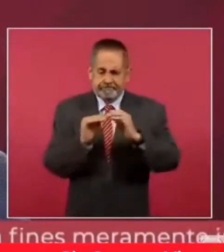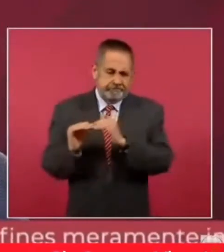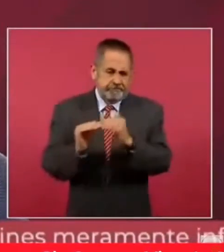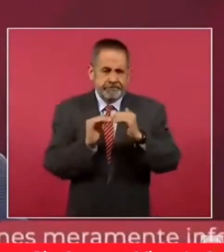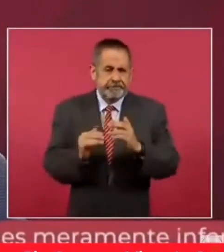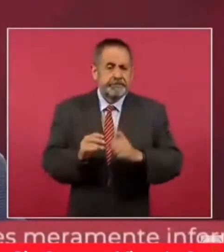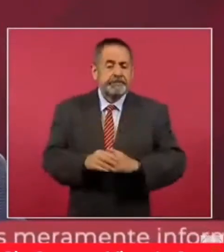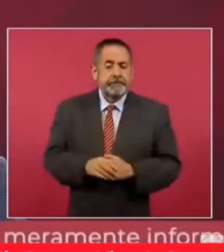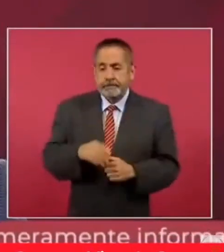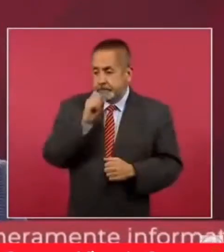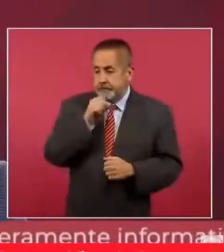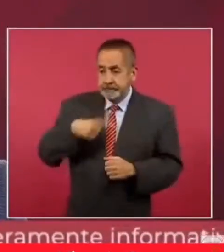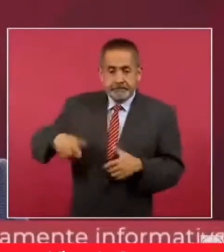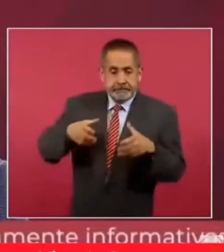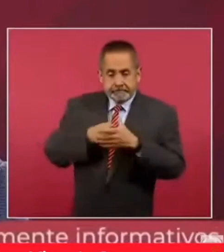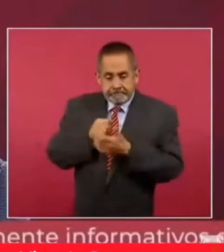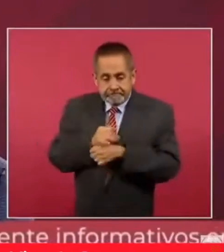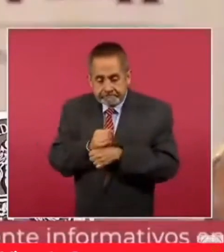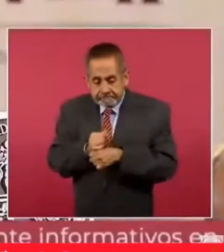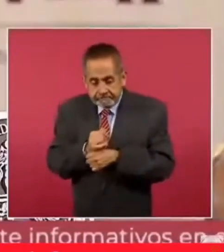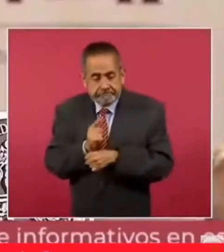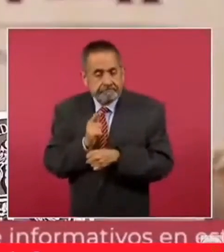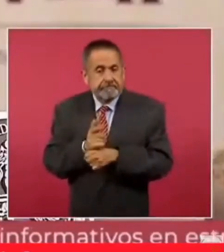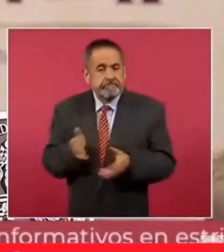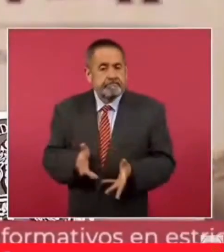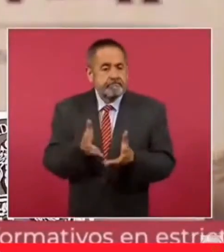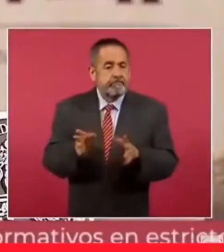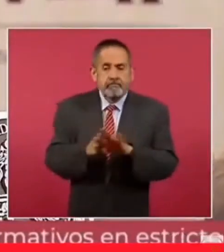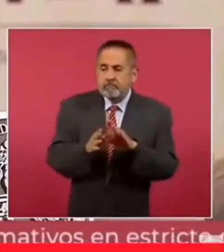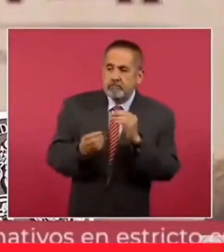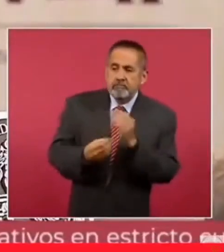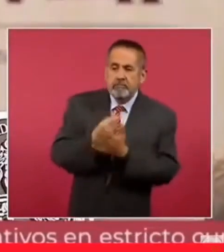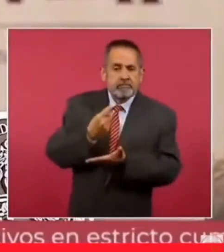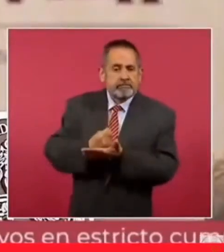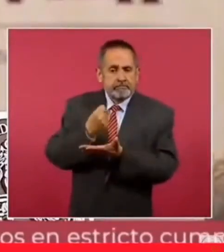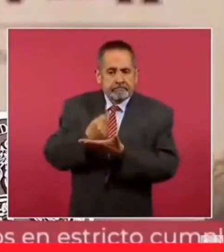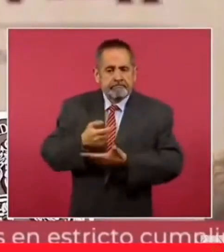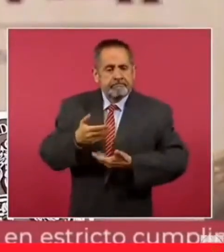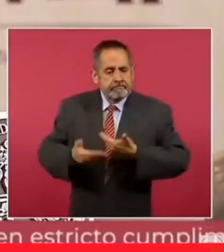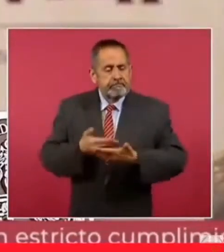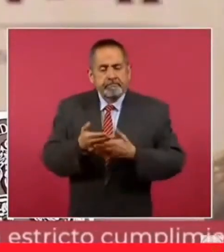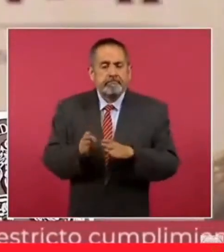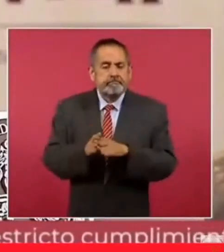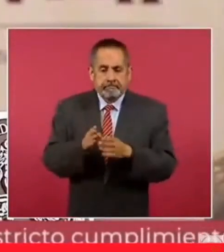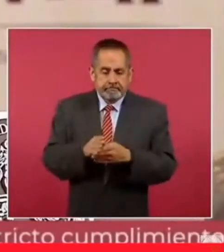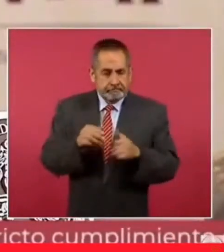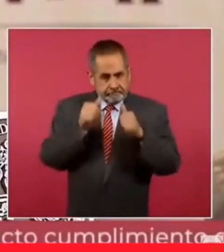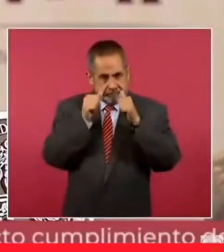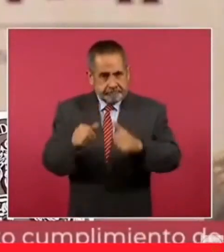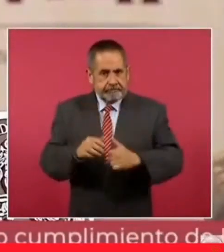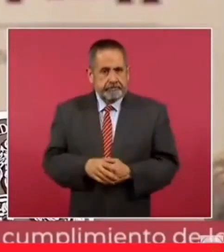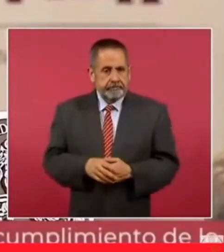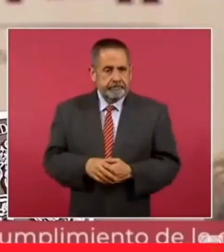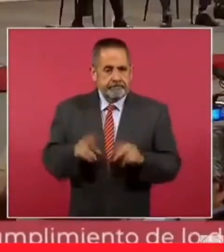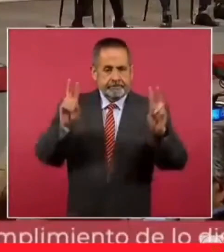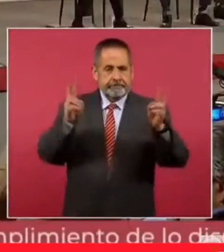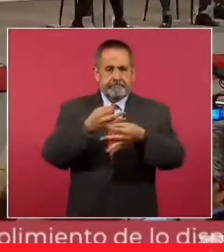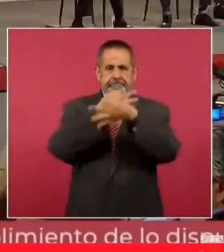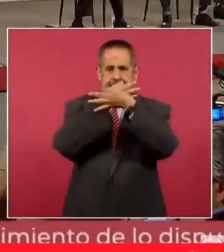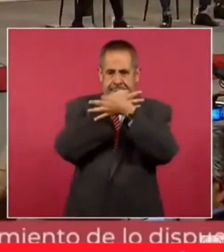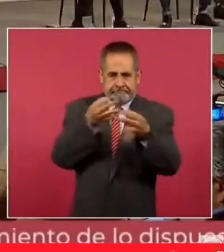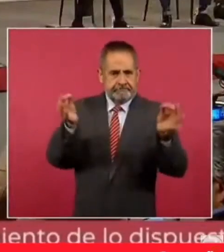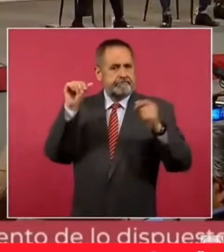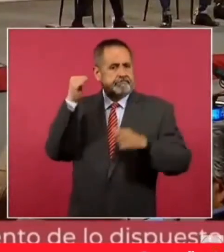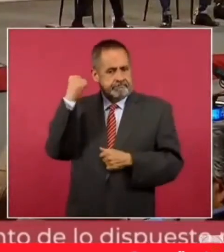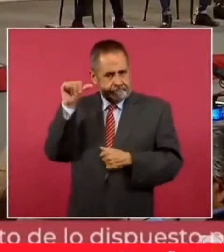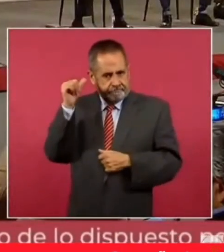promoverá la investigación clínica y las terapias innovadoras en nuestro continente. La Declaración de Acapulco representa